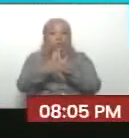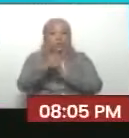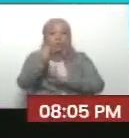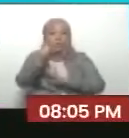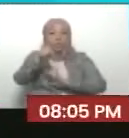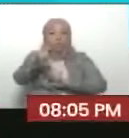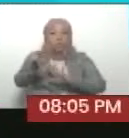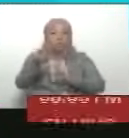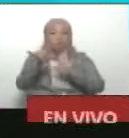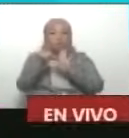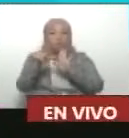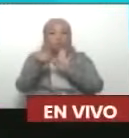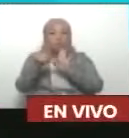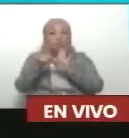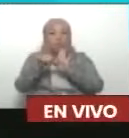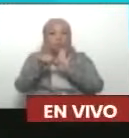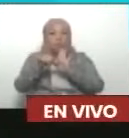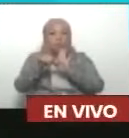La Ven APP